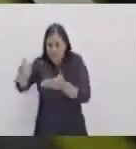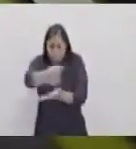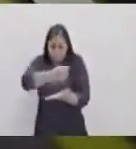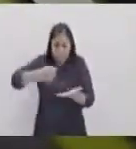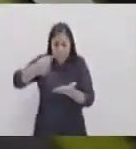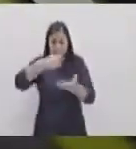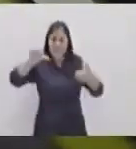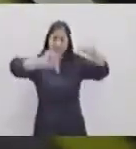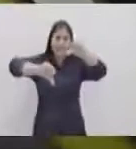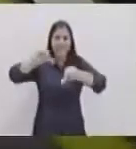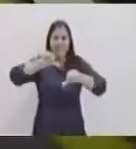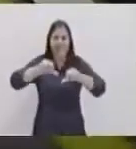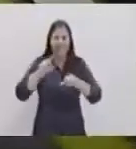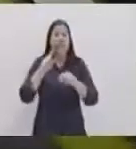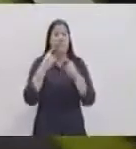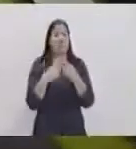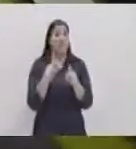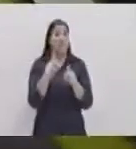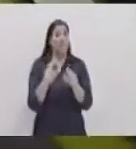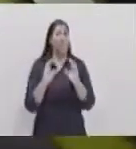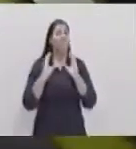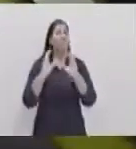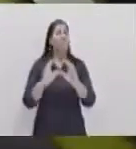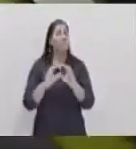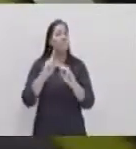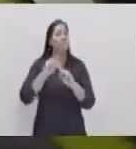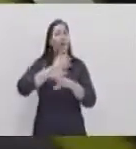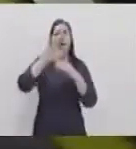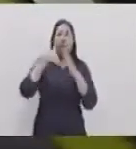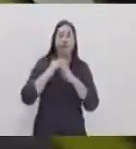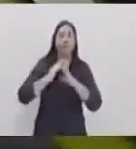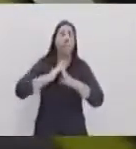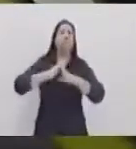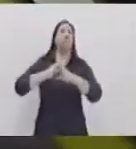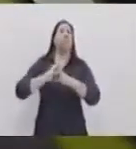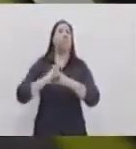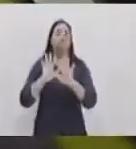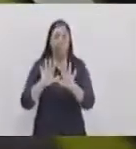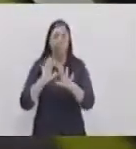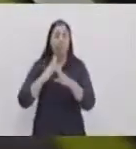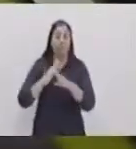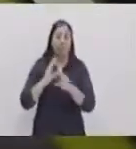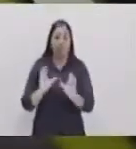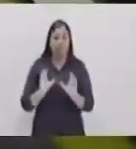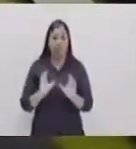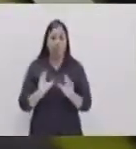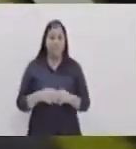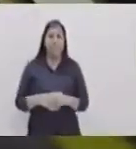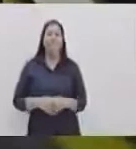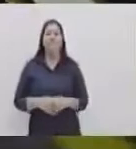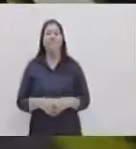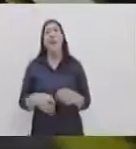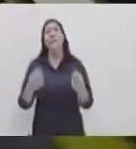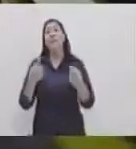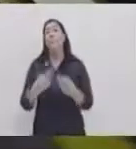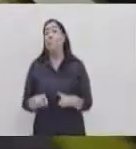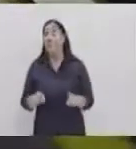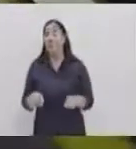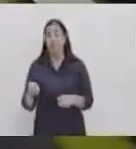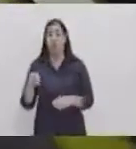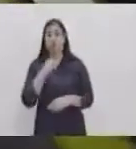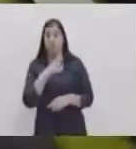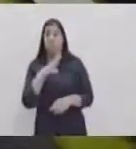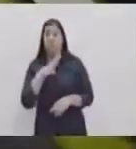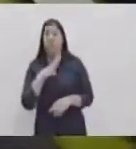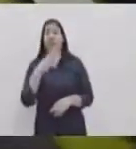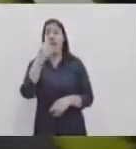que tomemos siempre todas las medidas de precaución y de seguridad para poderlos manipular. Fíjate, Claudia, que tenemos